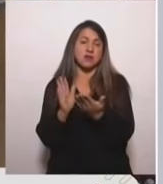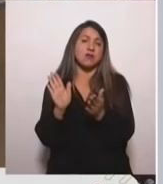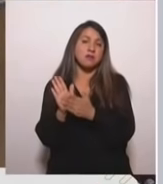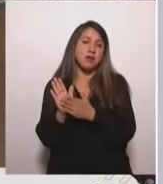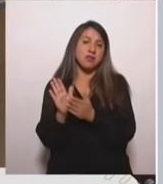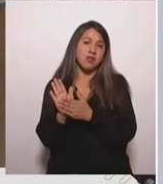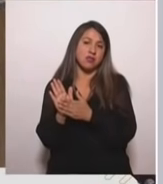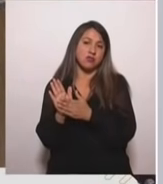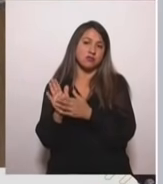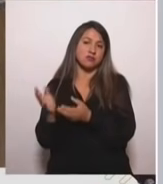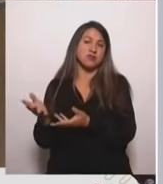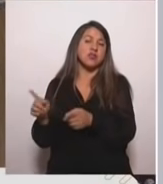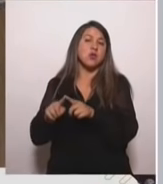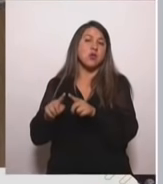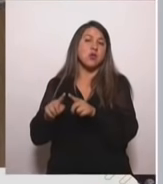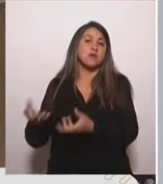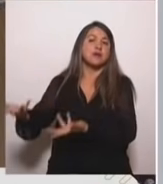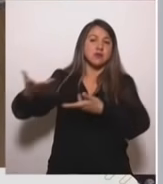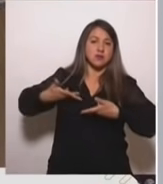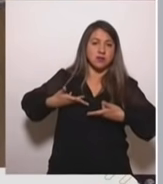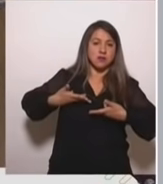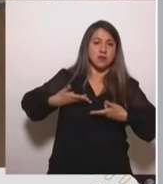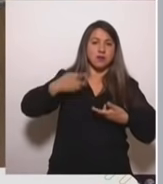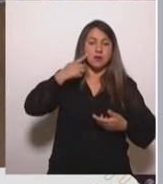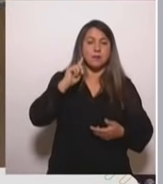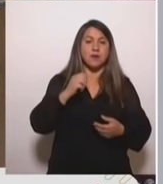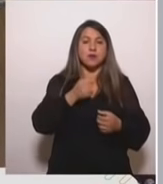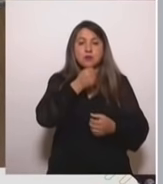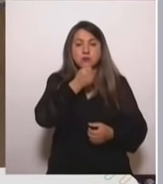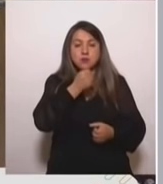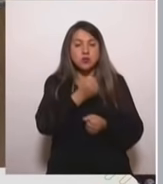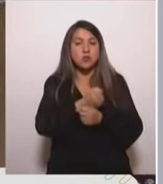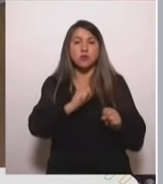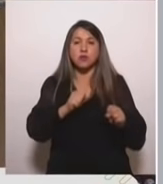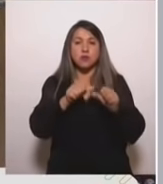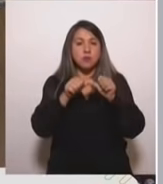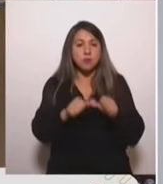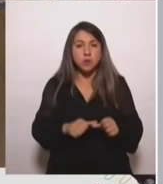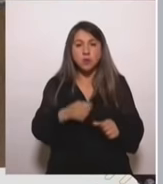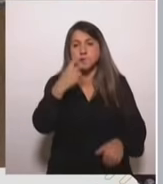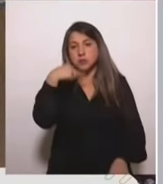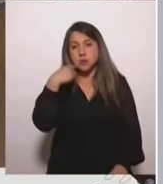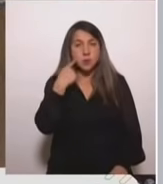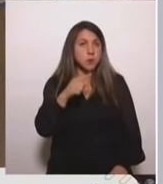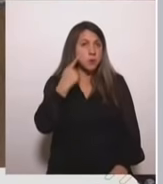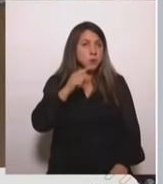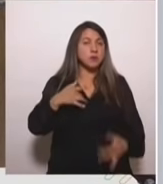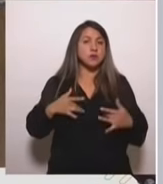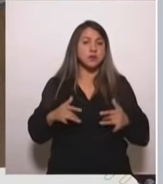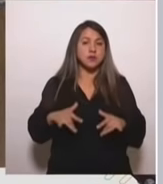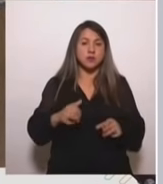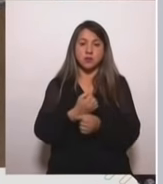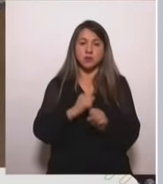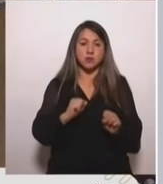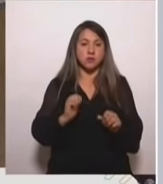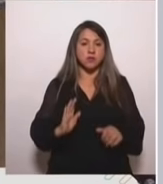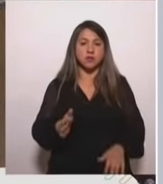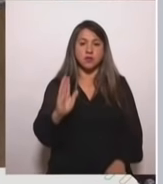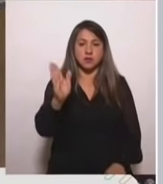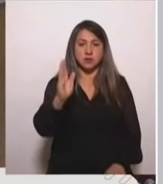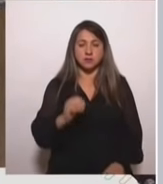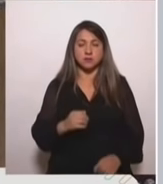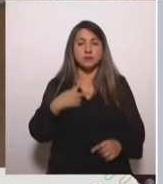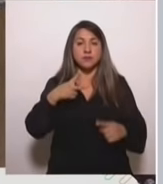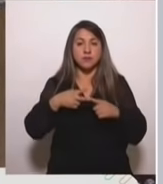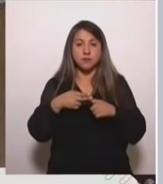que ese fuera un antecedente inmediato de la legitimidad que hoy día ellos tienen. Por lo tanto, lo único objetivo, lo único institucional, lo